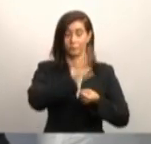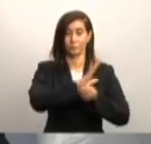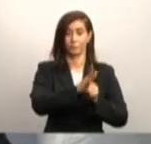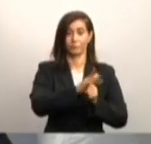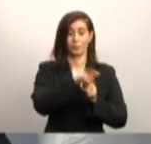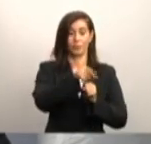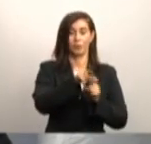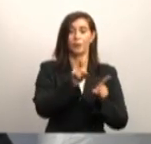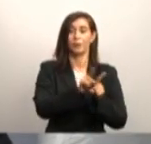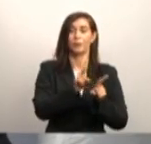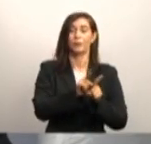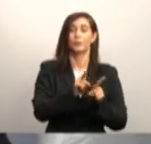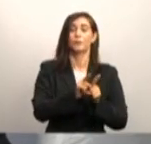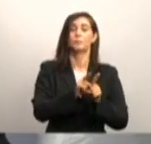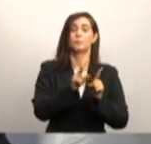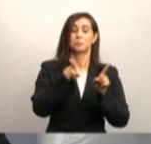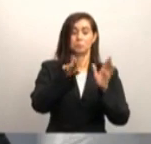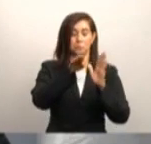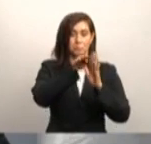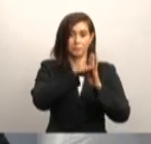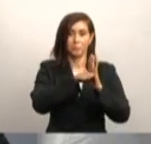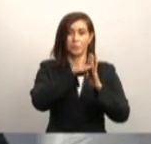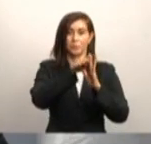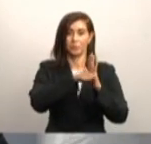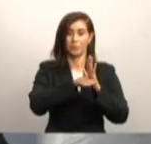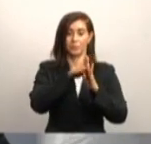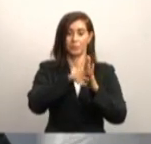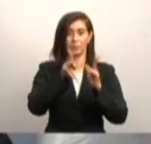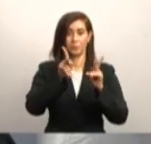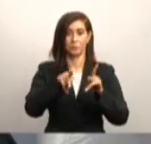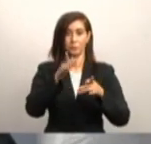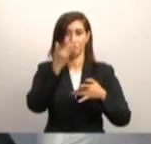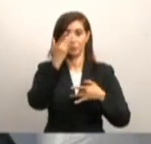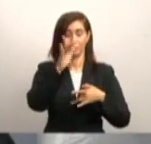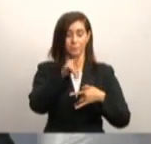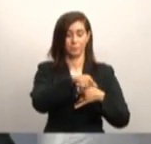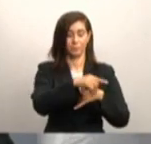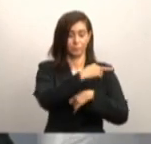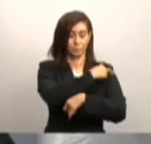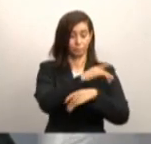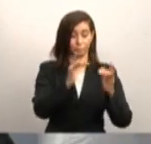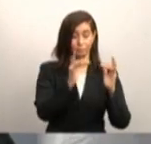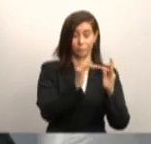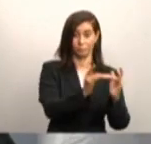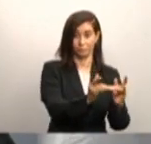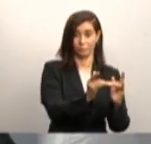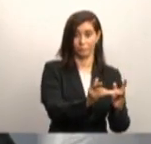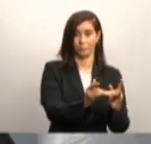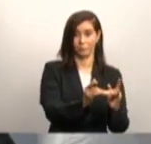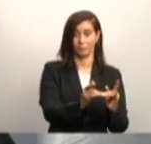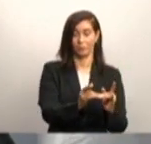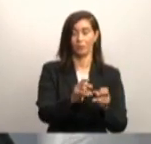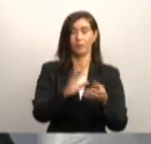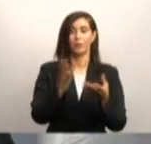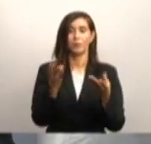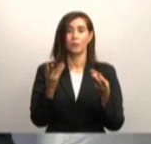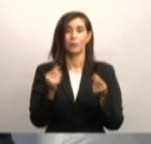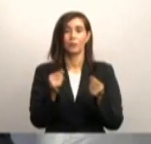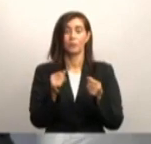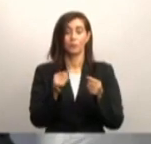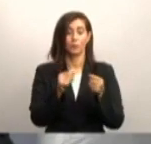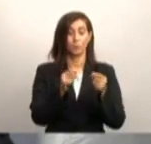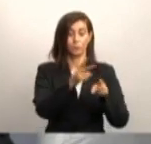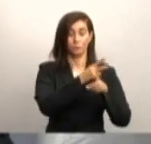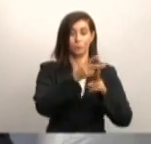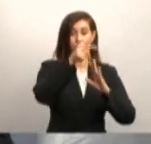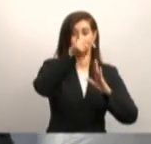casos graves ha ido descendiendo el número de pacientes en hospitalización, el número de pacientes en UCI.